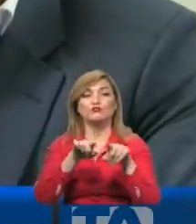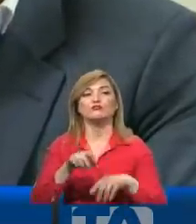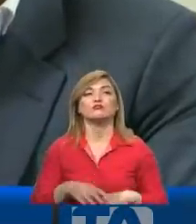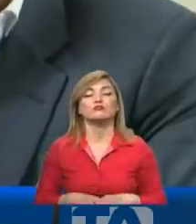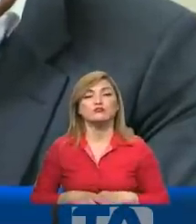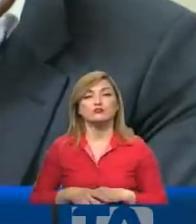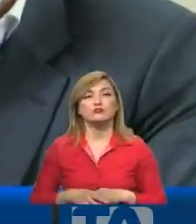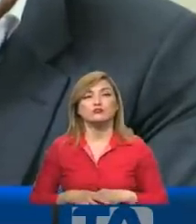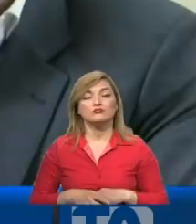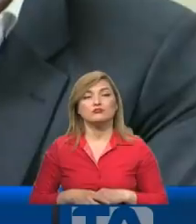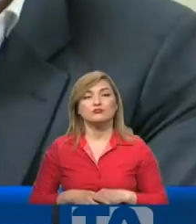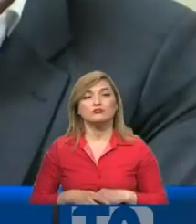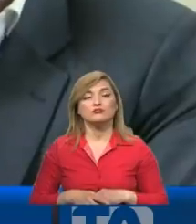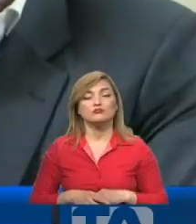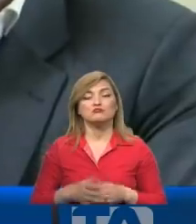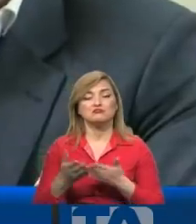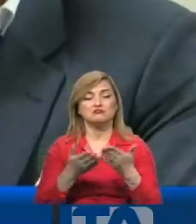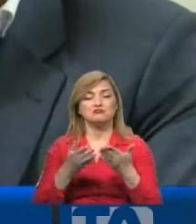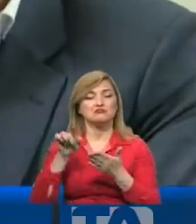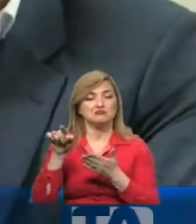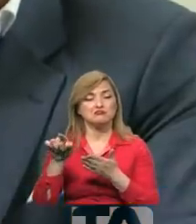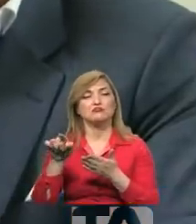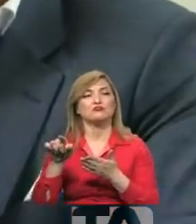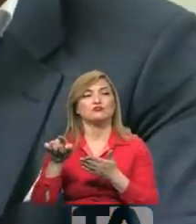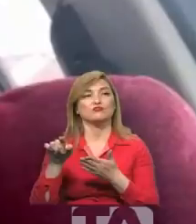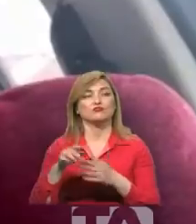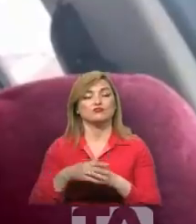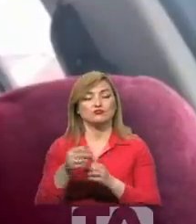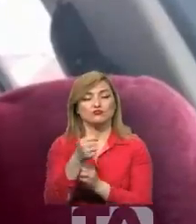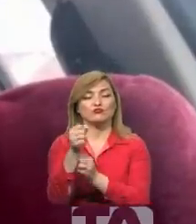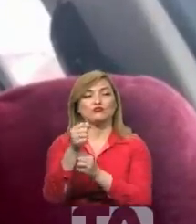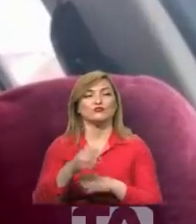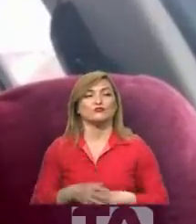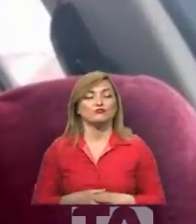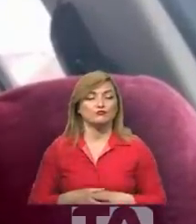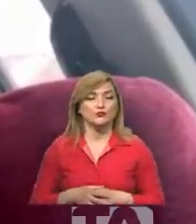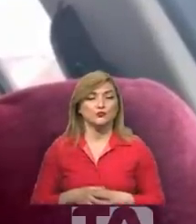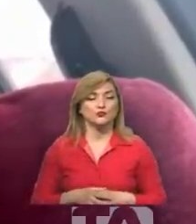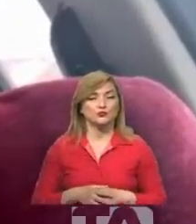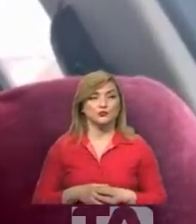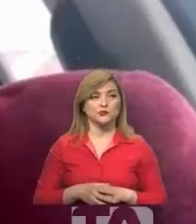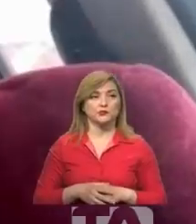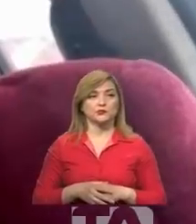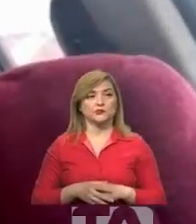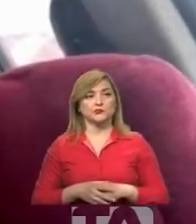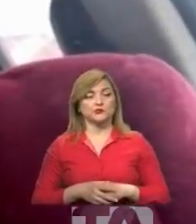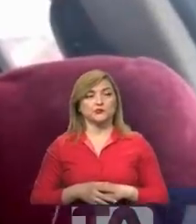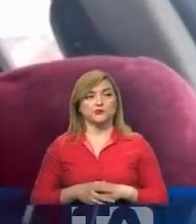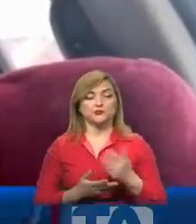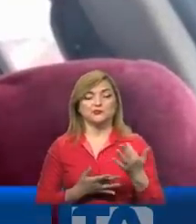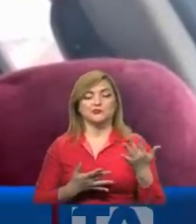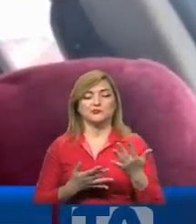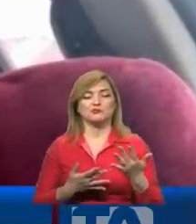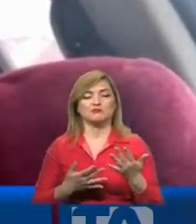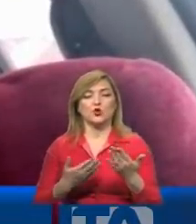como parte del servicio que tienen que ellos dar en el corredor. En eso estaríamos esperando cuáles son